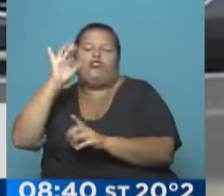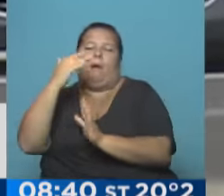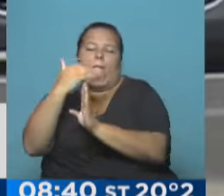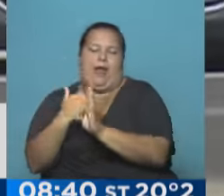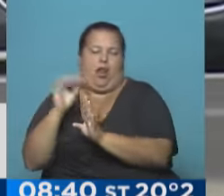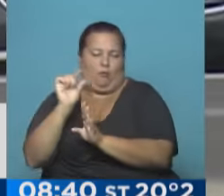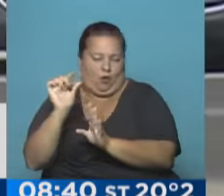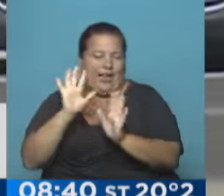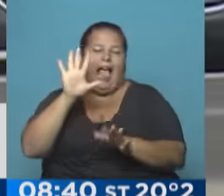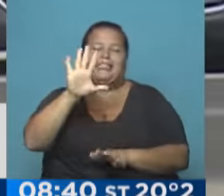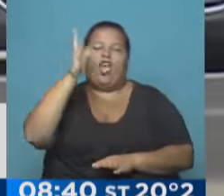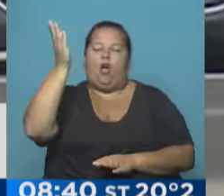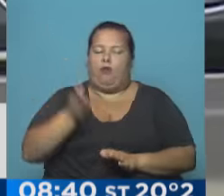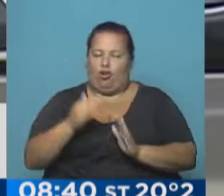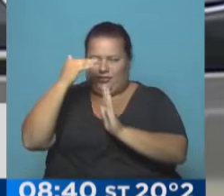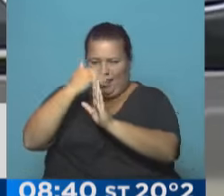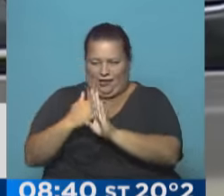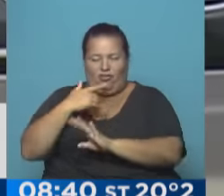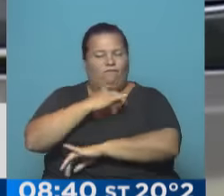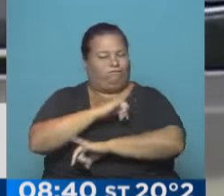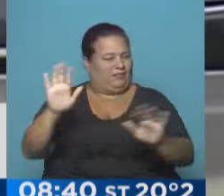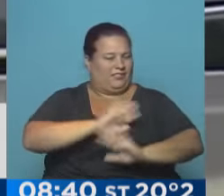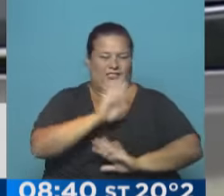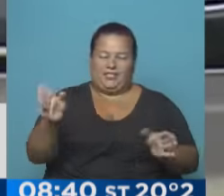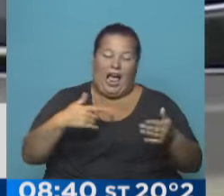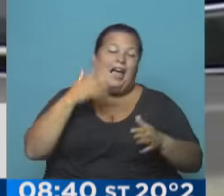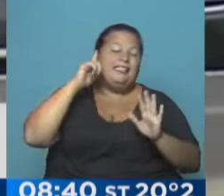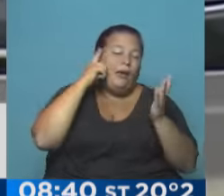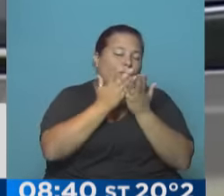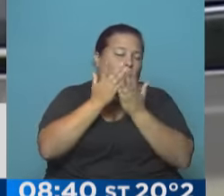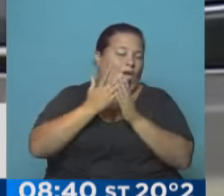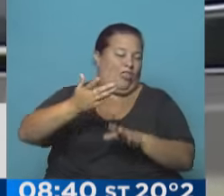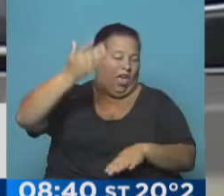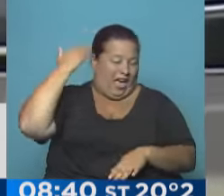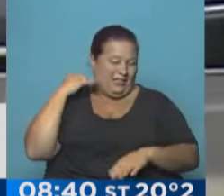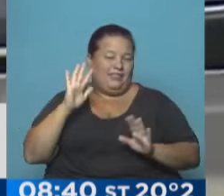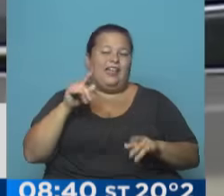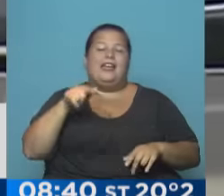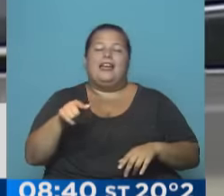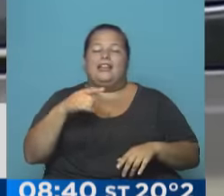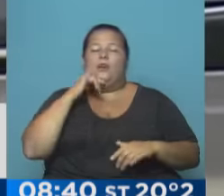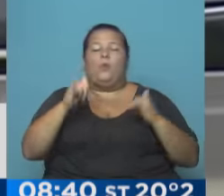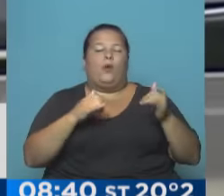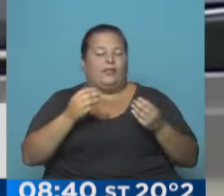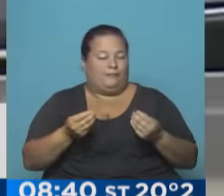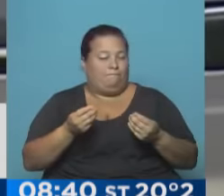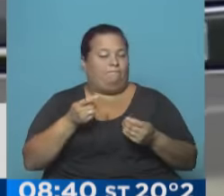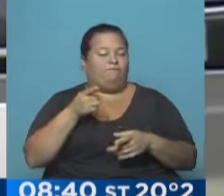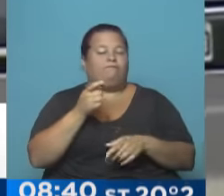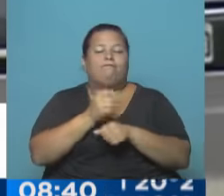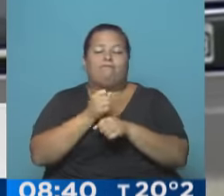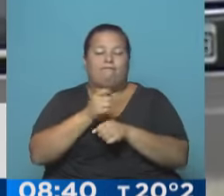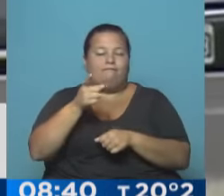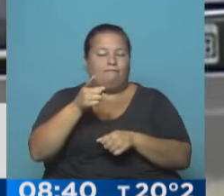parcial. Sí, 5 puntos porcentuales. Eso es lo que ya está, se estaba analizando desde hace tiempo. Esto, estamos hablando de una actividad